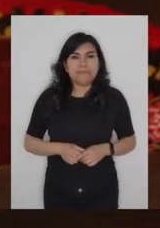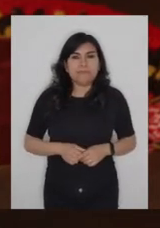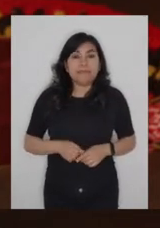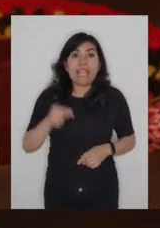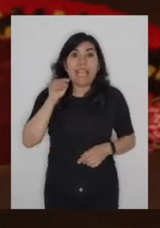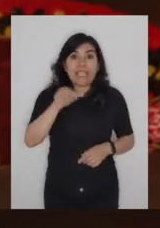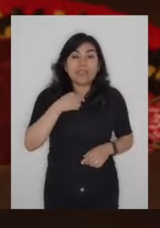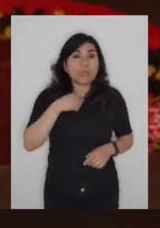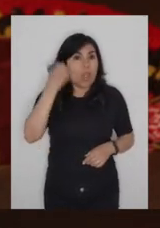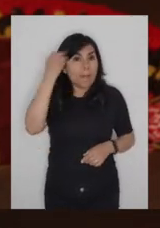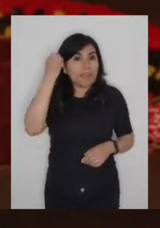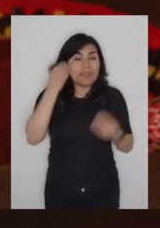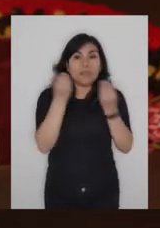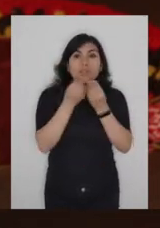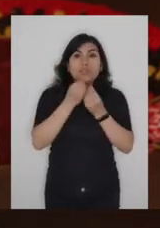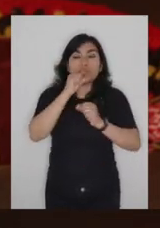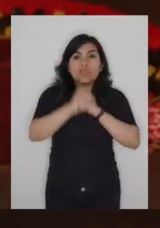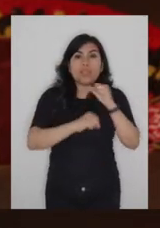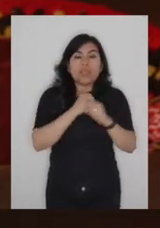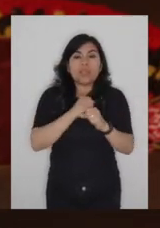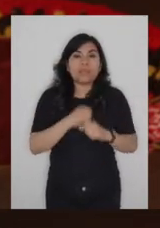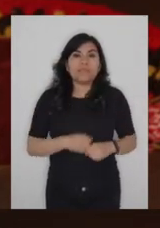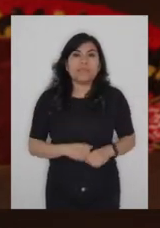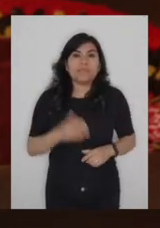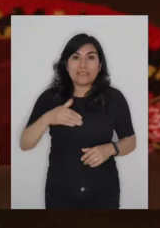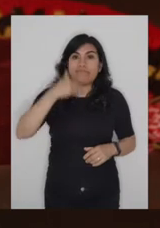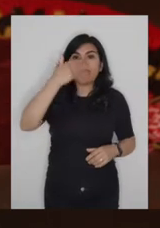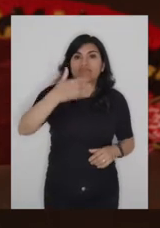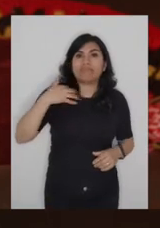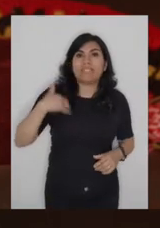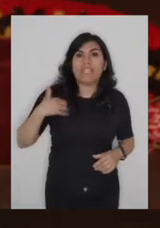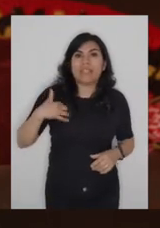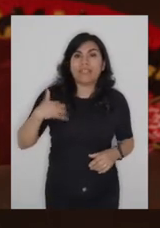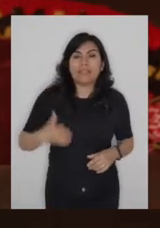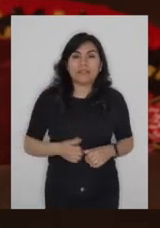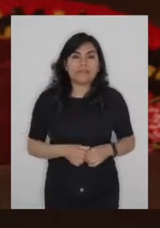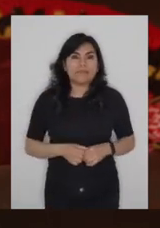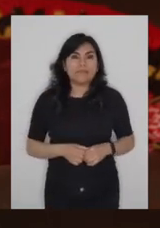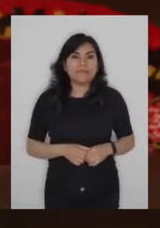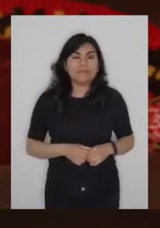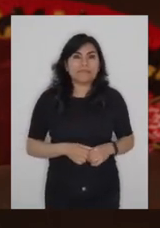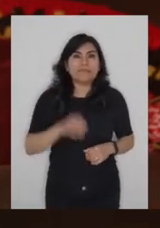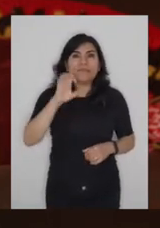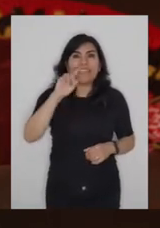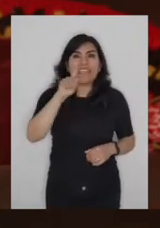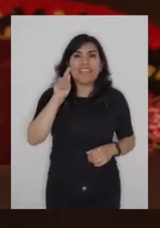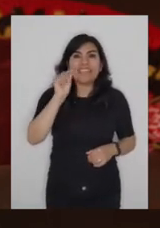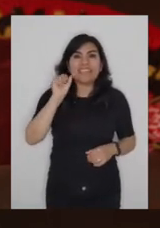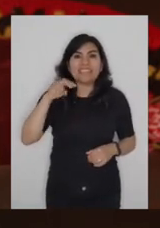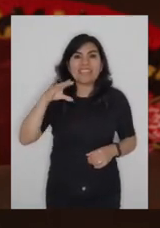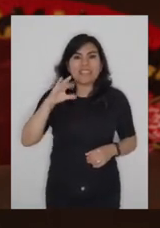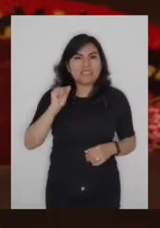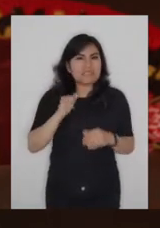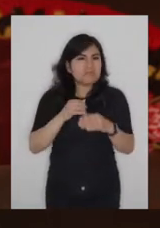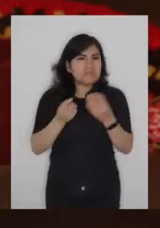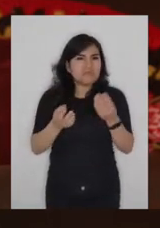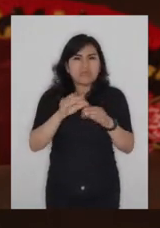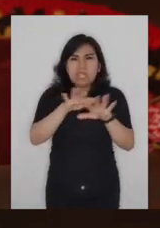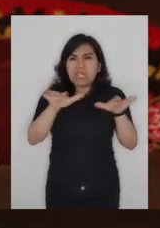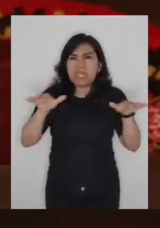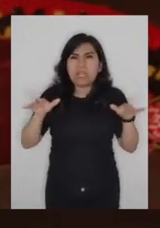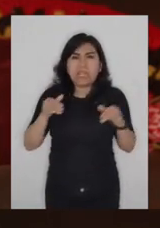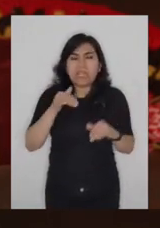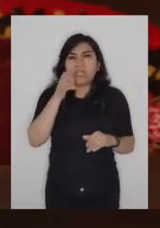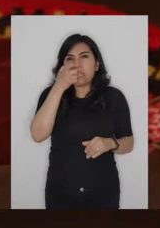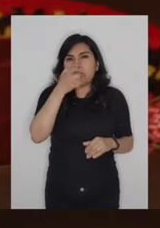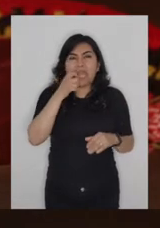Ahí aprendí, estuve muchos años al otro lado en la Argentina, la estancia Halbert, la estancia Bridge. Y ahí